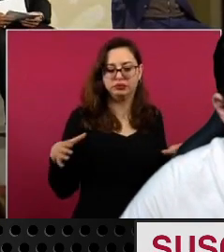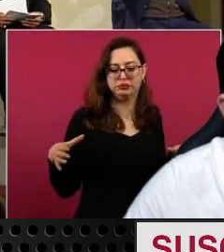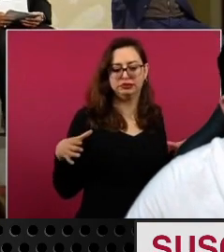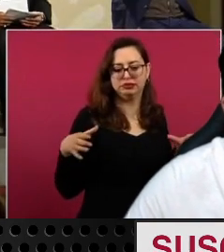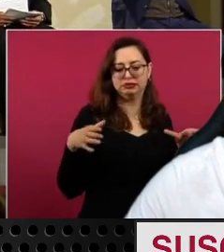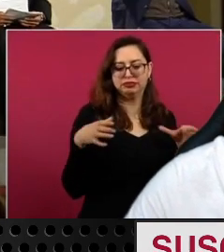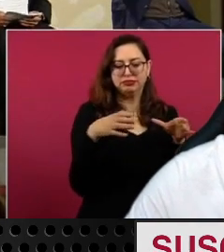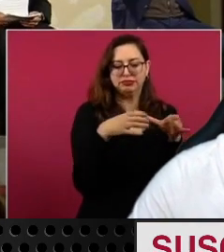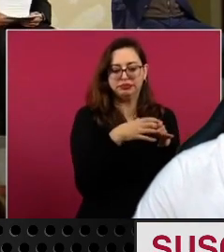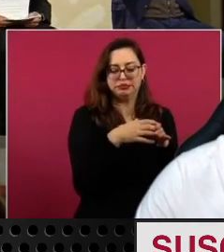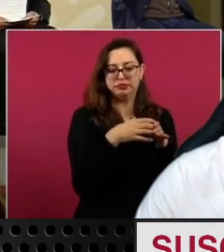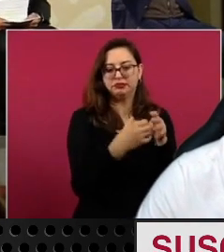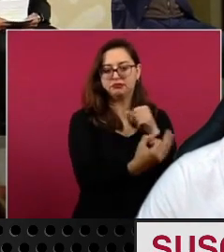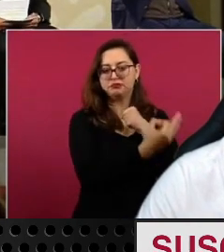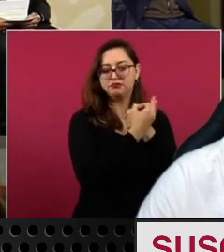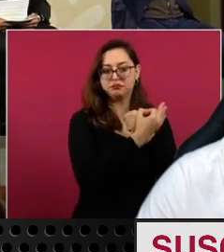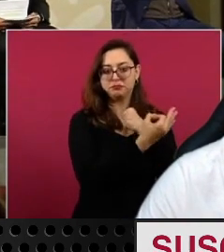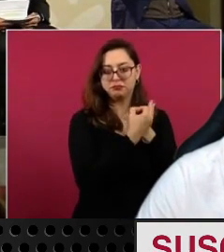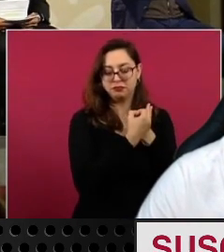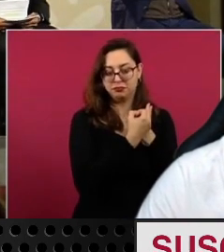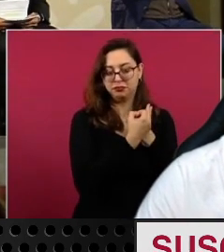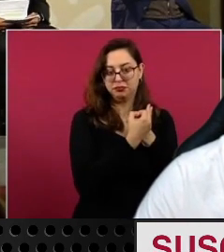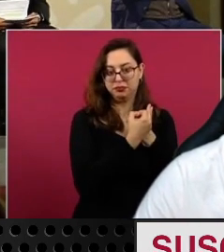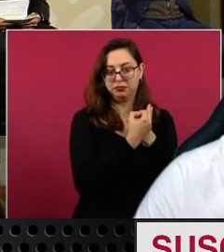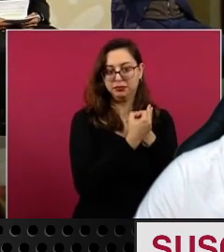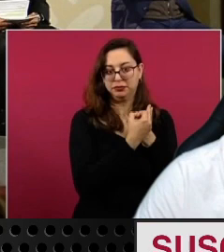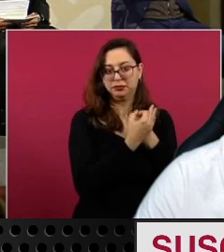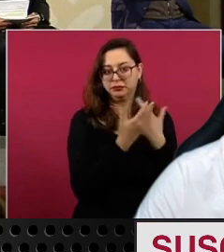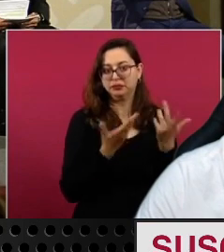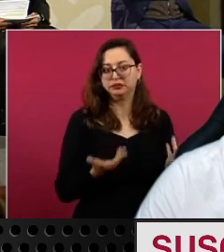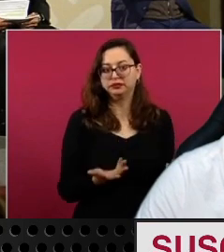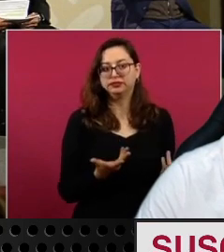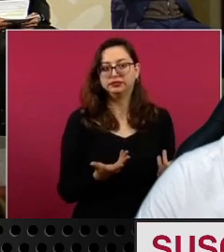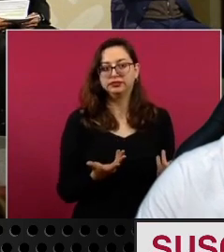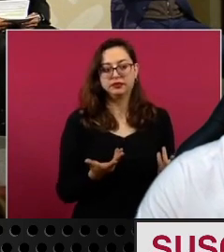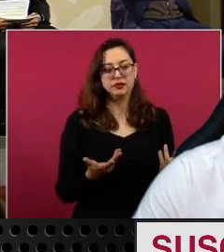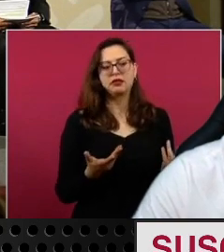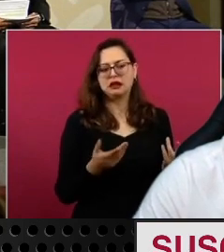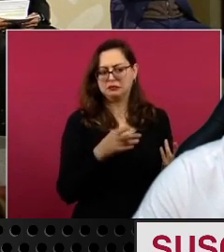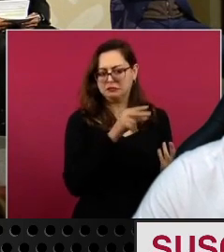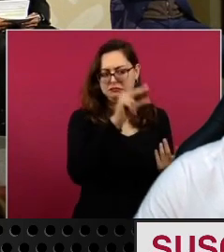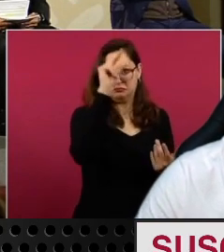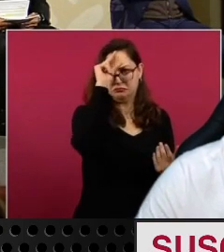abiertamente de derecha que pertenecían